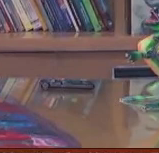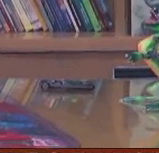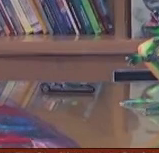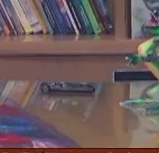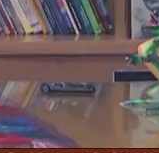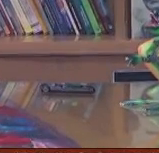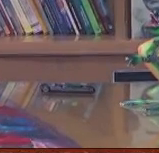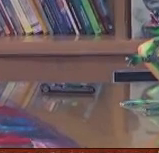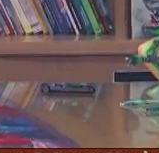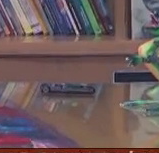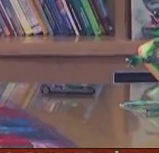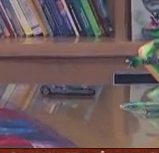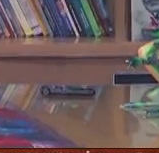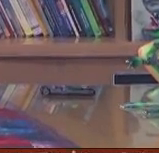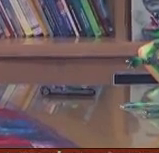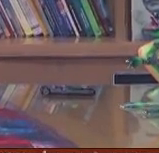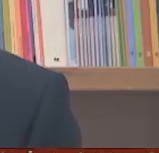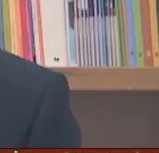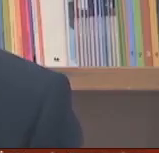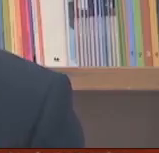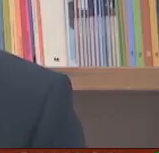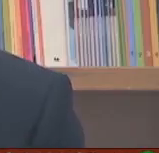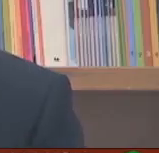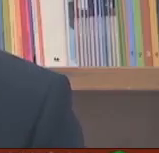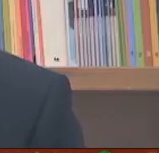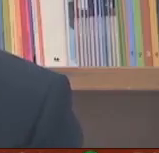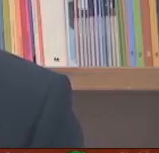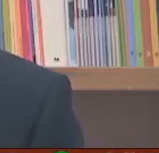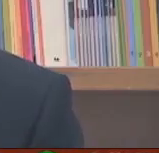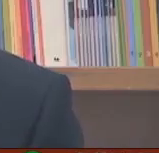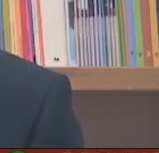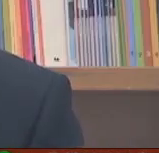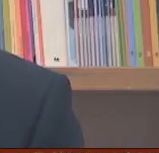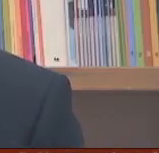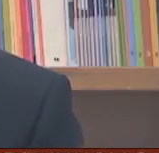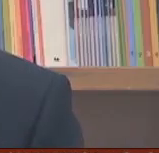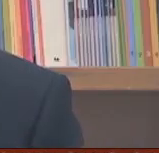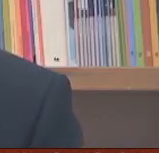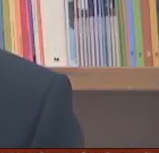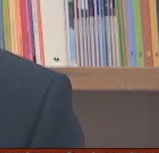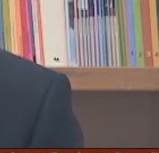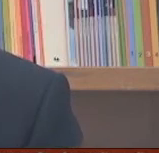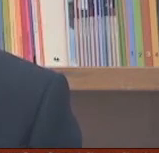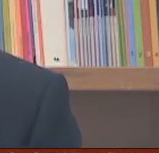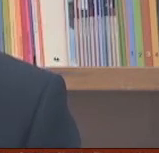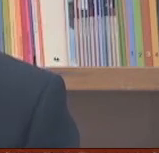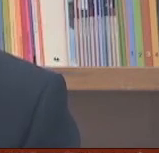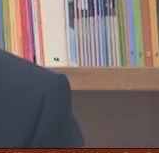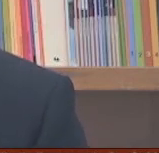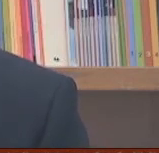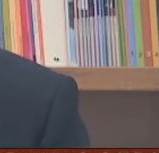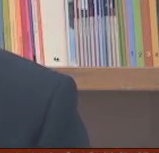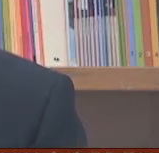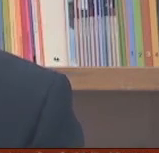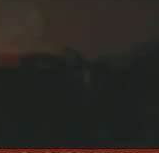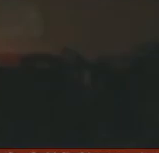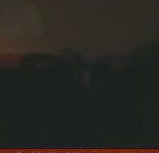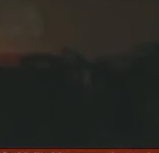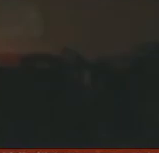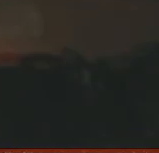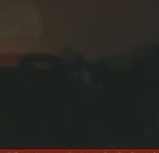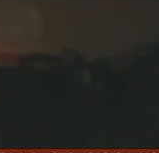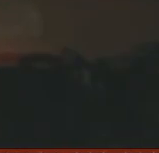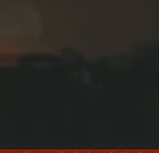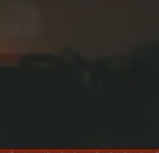Juan Gregorio Regino es egresado del Centro de Investigación y Estudios Superiores en Antropología Social, miembro fundador de la Asociación